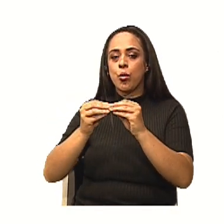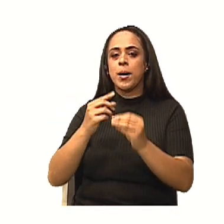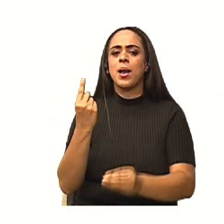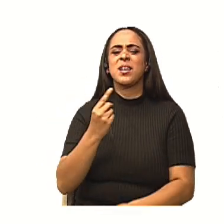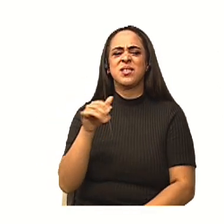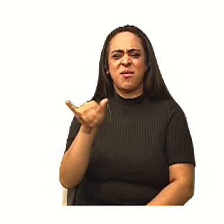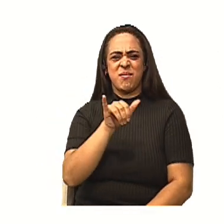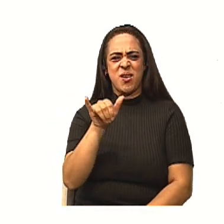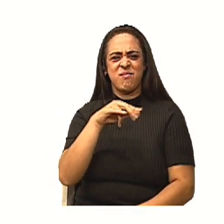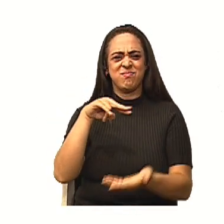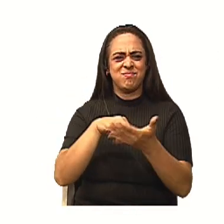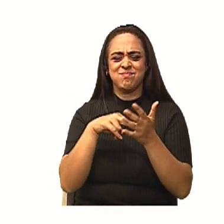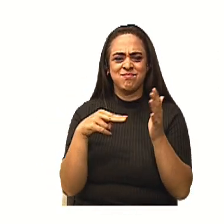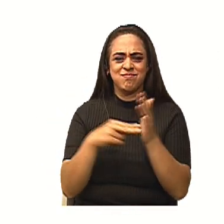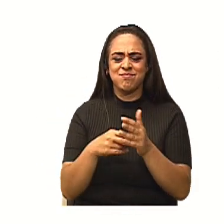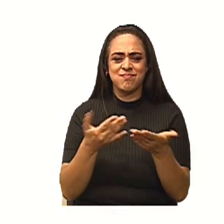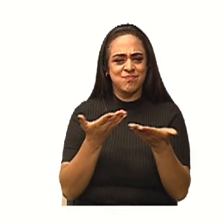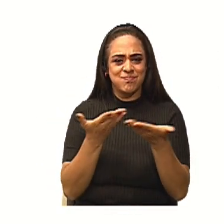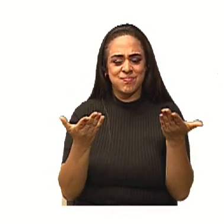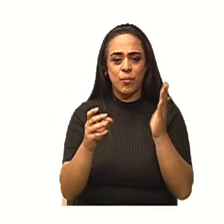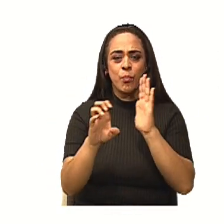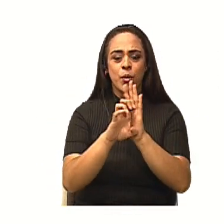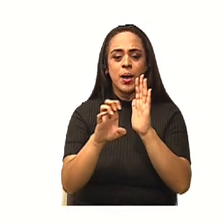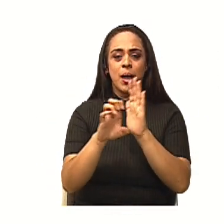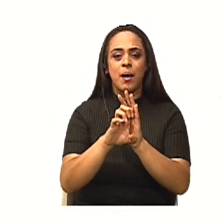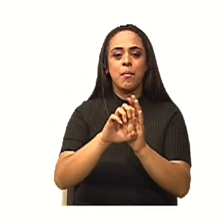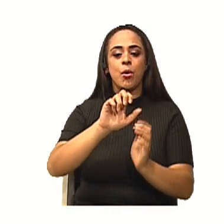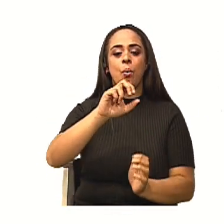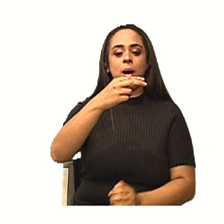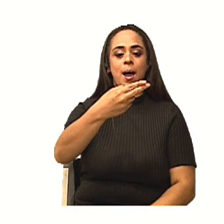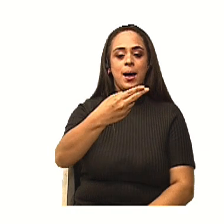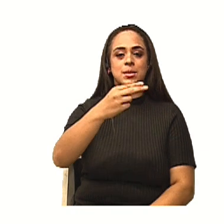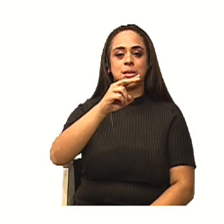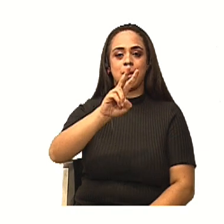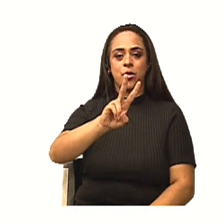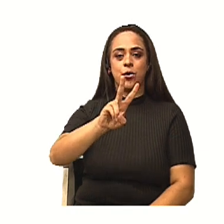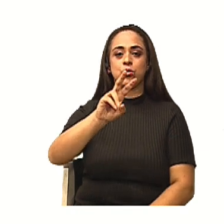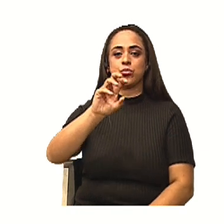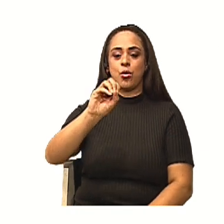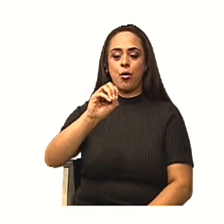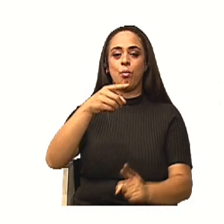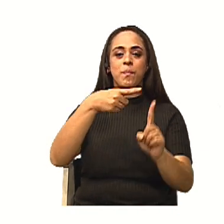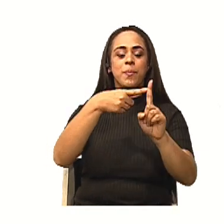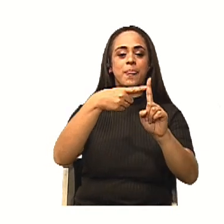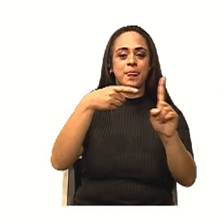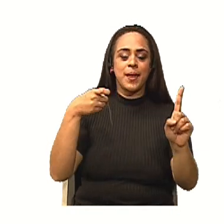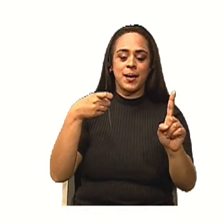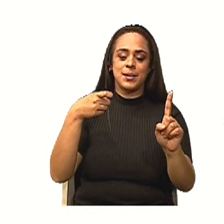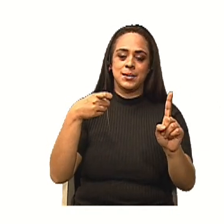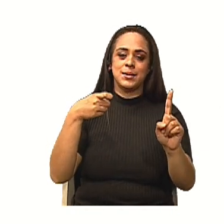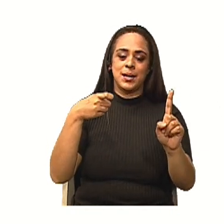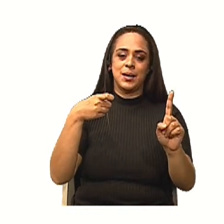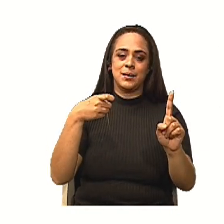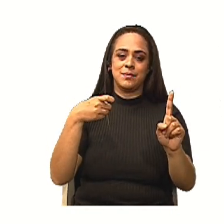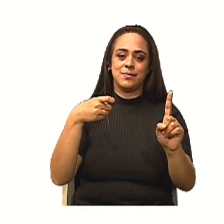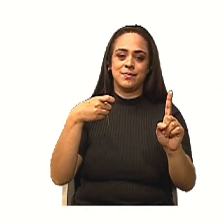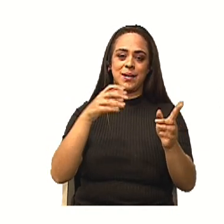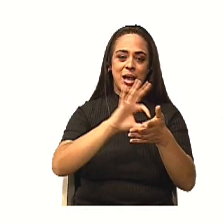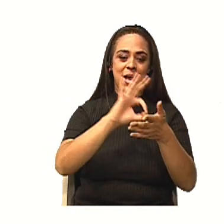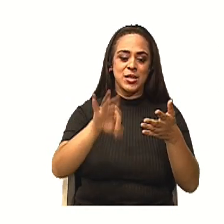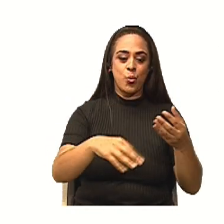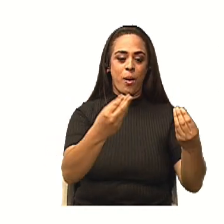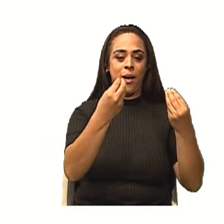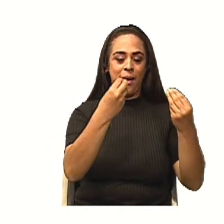¿Qué significa eso? Por ejemplo, H2O, desde la escuela lo vemos, es agua. Pero